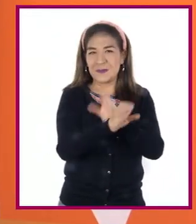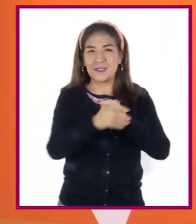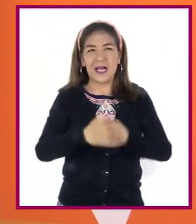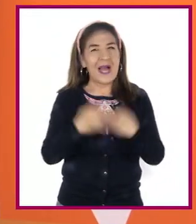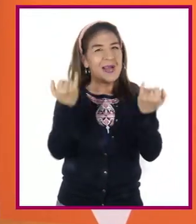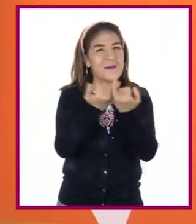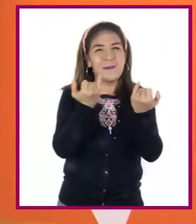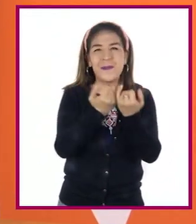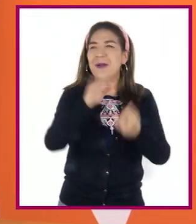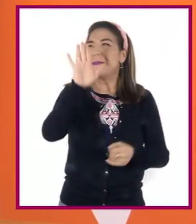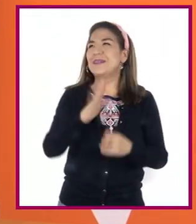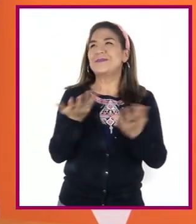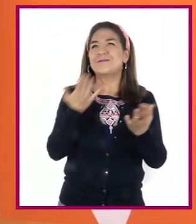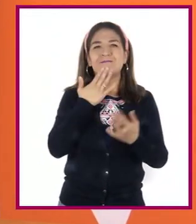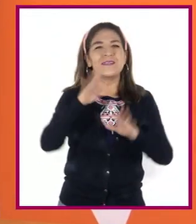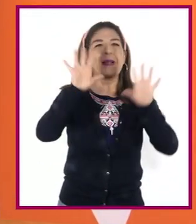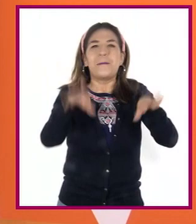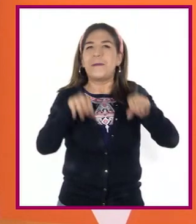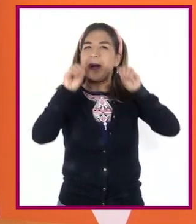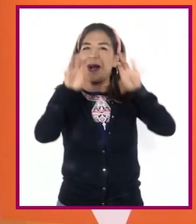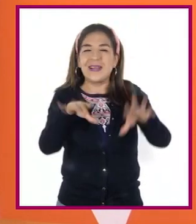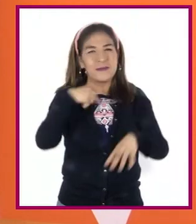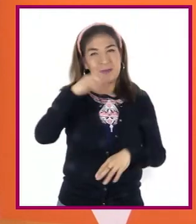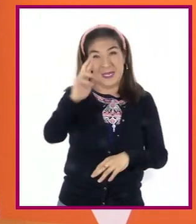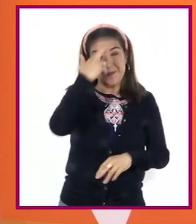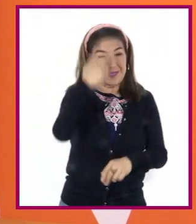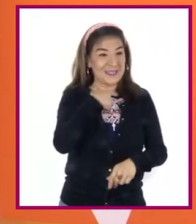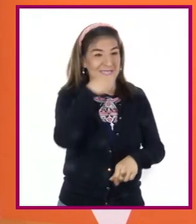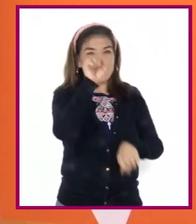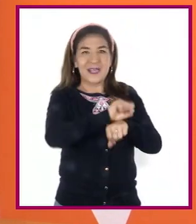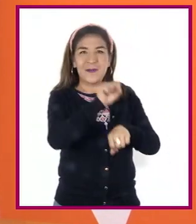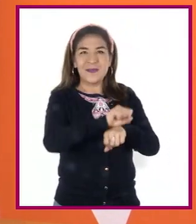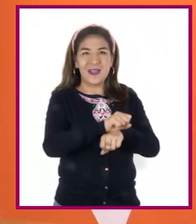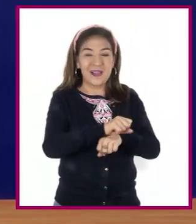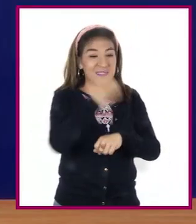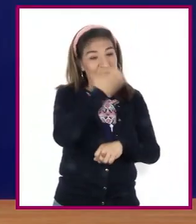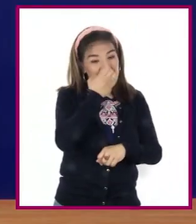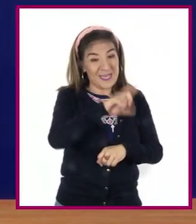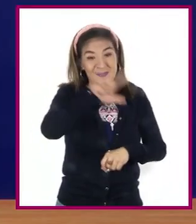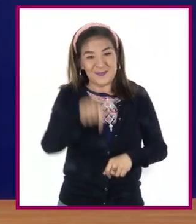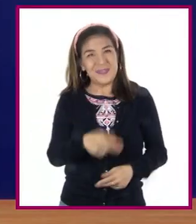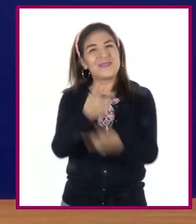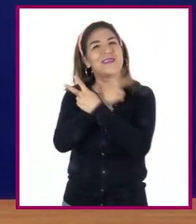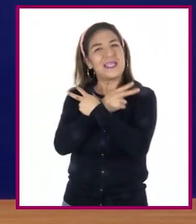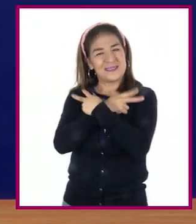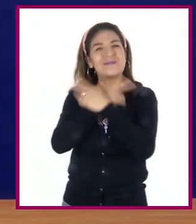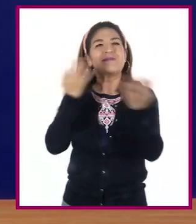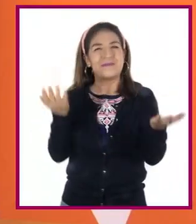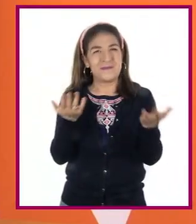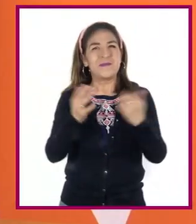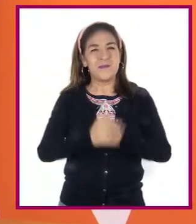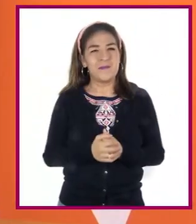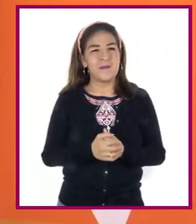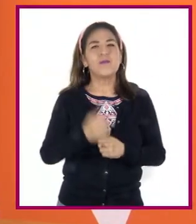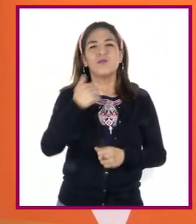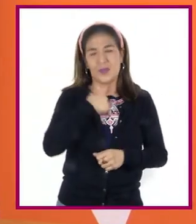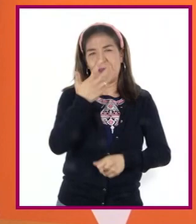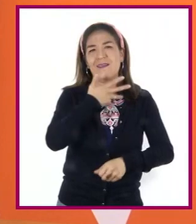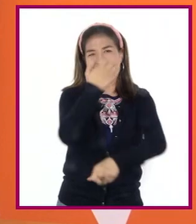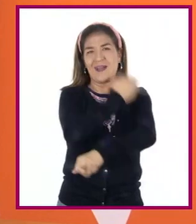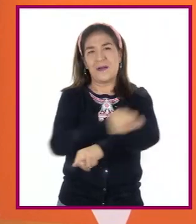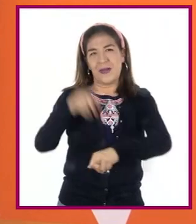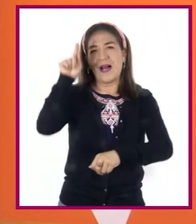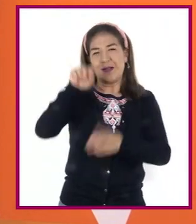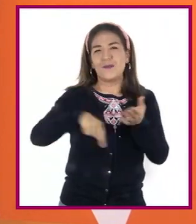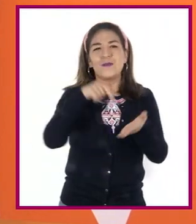magia, profesora. Me recuerda a cuando estaba en la secundaria y salía de vacaciones. Yo tengo familiares en un pueblo muy chiquito de Oaxaca que